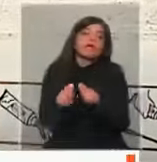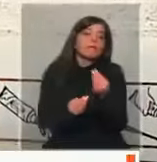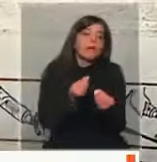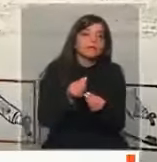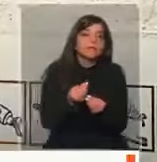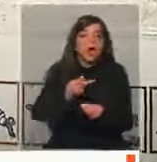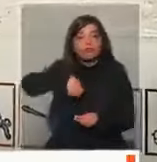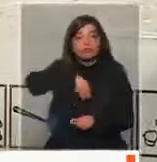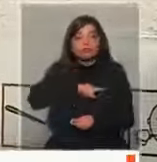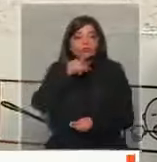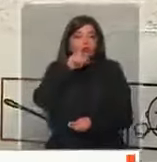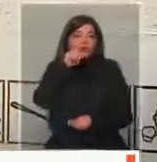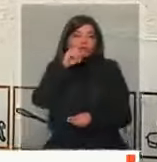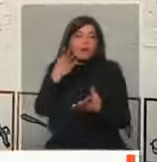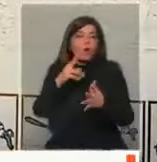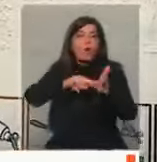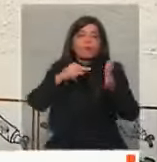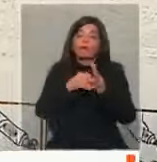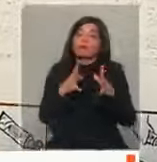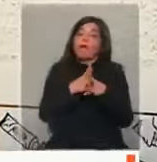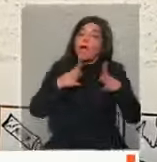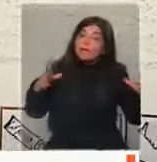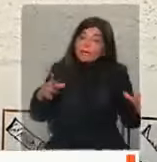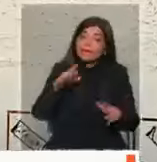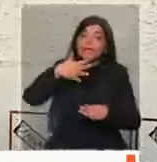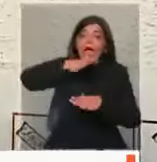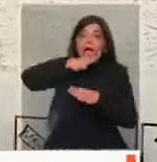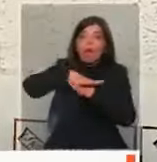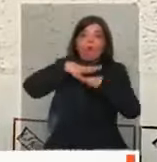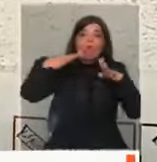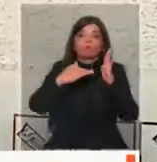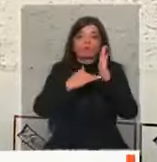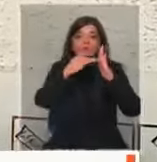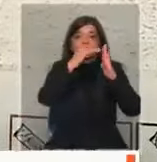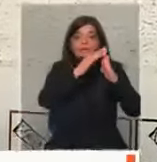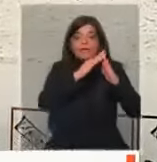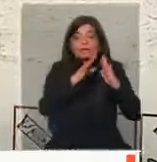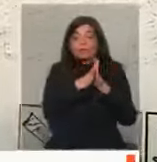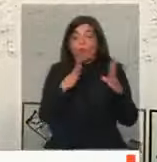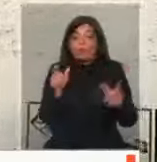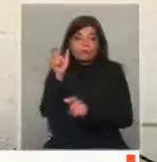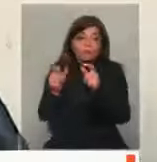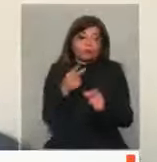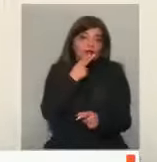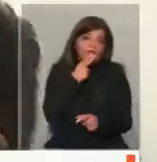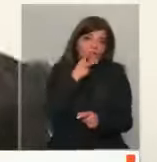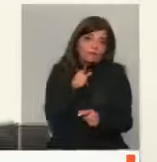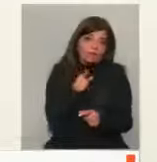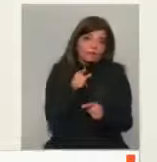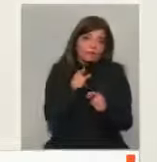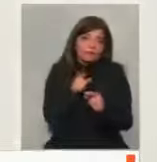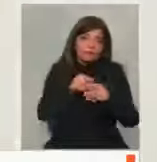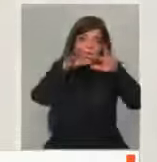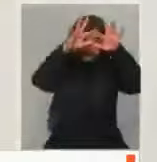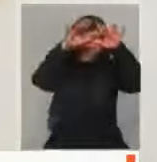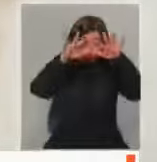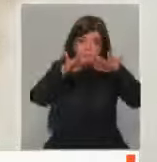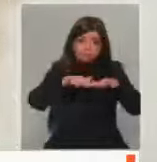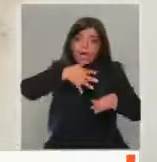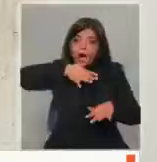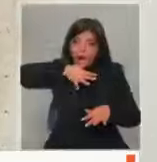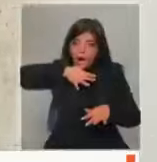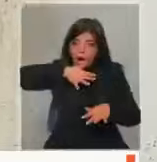tuvimos explícitamente un problema gigante con el agua arriba, porque esta casa no está preparada para tanta gente. Eso generó que hubiera también una caída de agua en